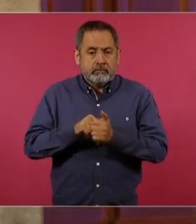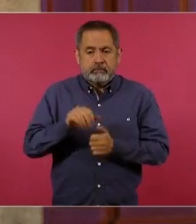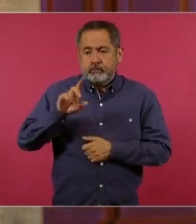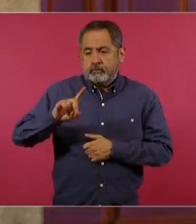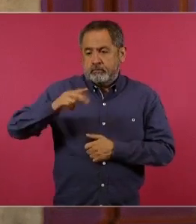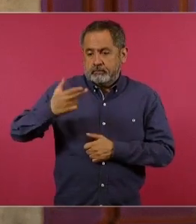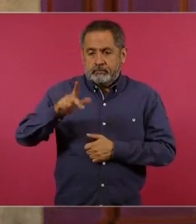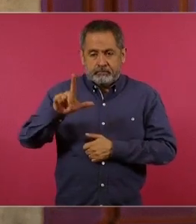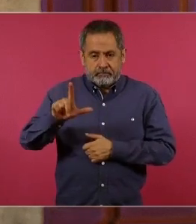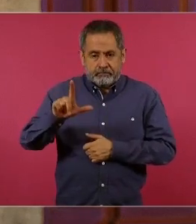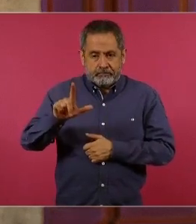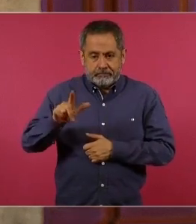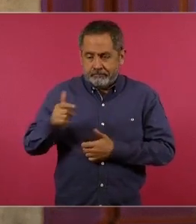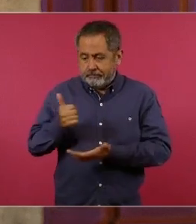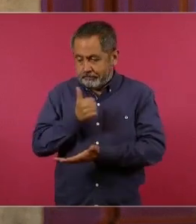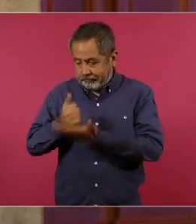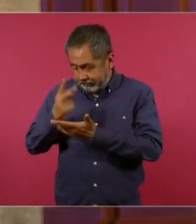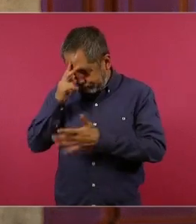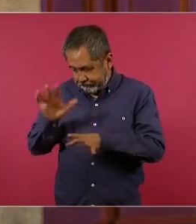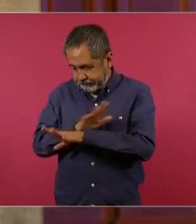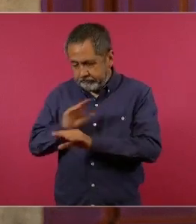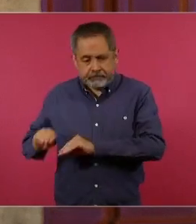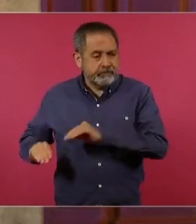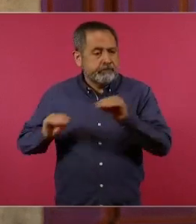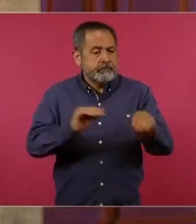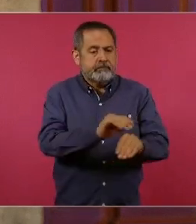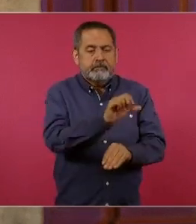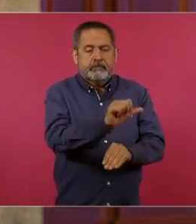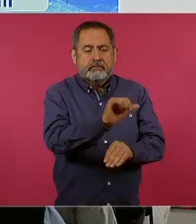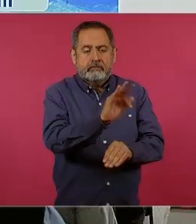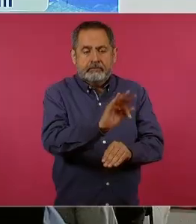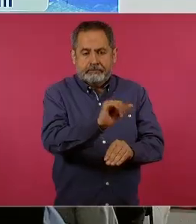DHL del aeropuerto de la Ciudad de México al Felipe